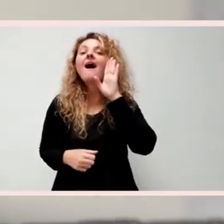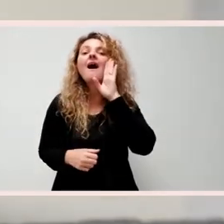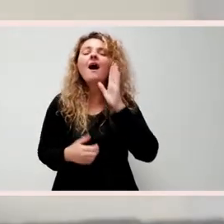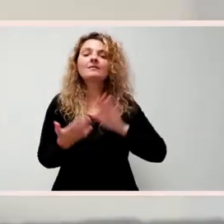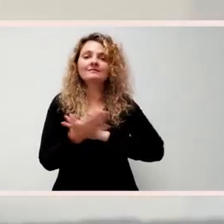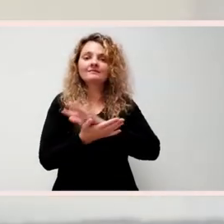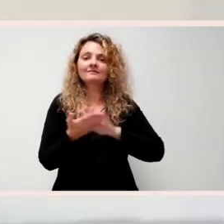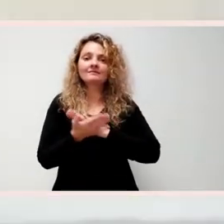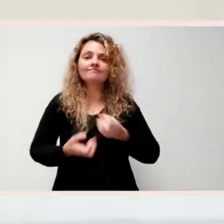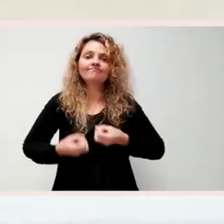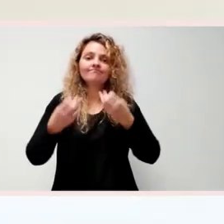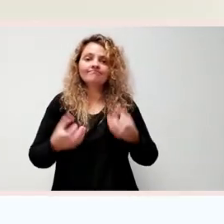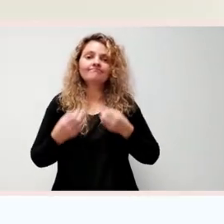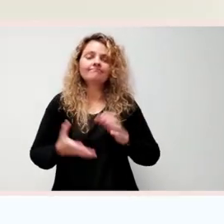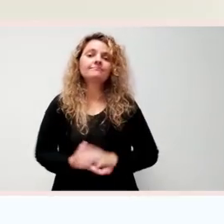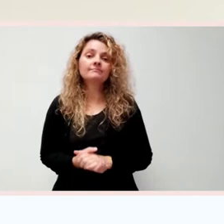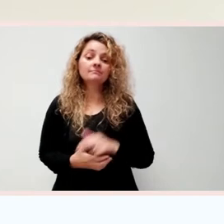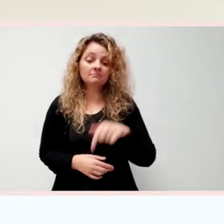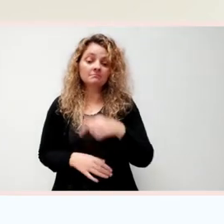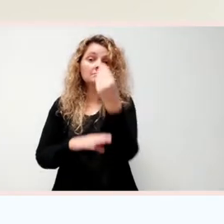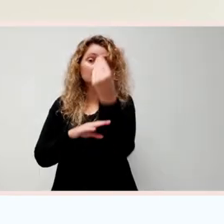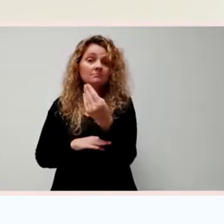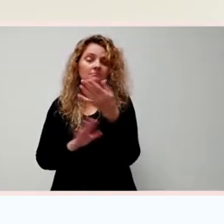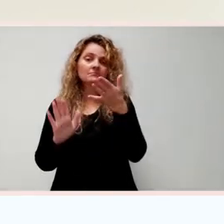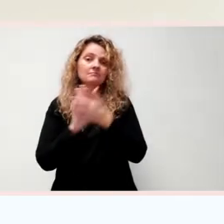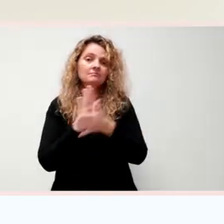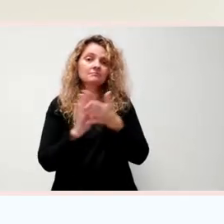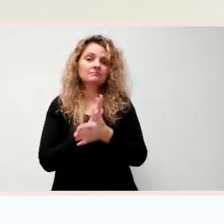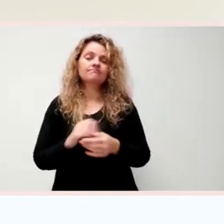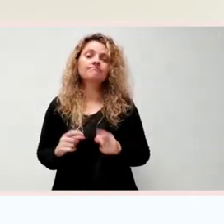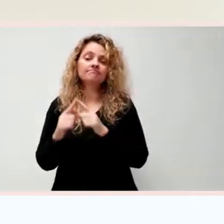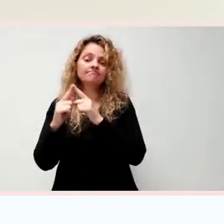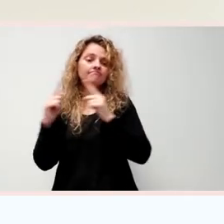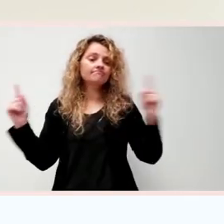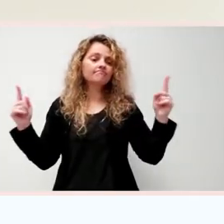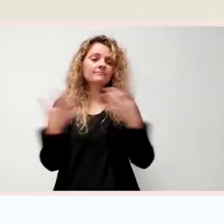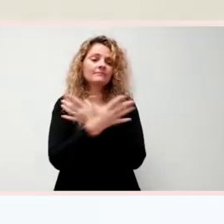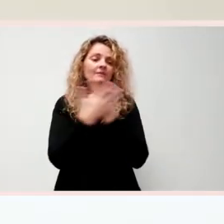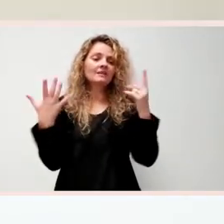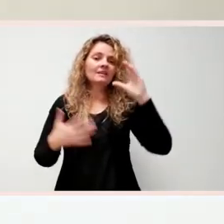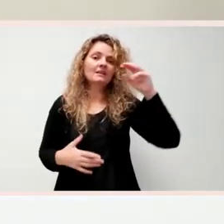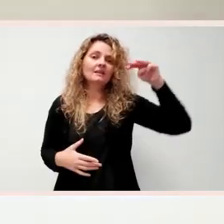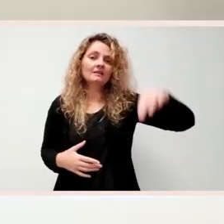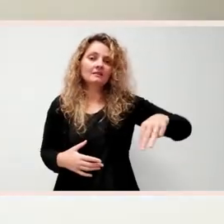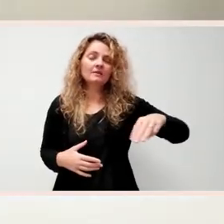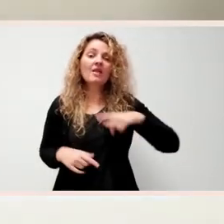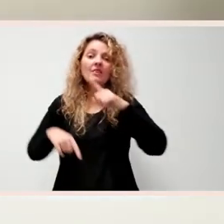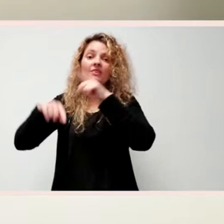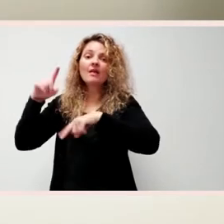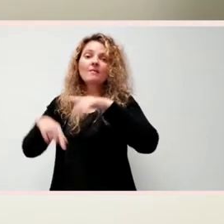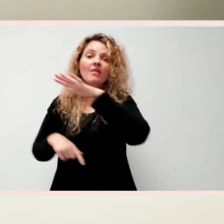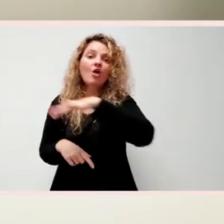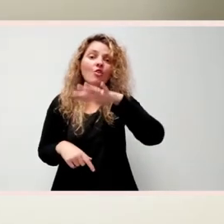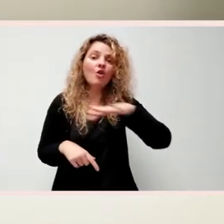teria que dicir que temos 16 cm de longitude e entre 1 e 2 cm de anchura, segundo a parte da peza da que estamos a falar.